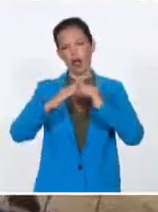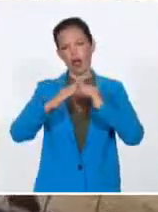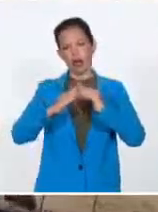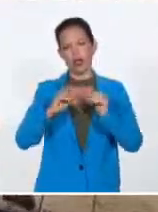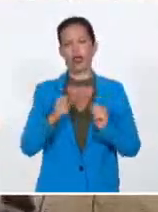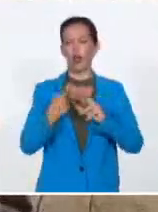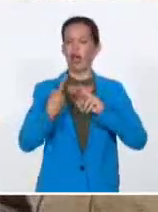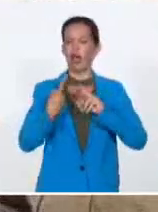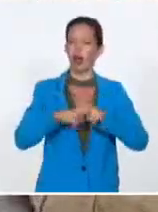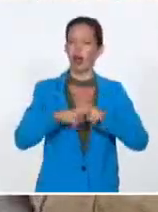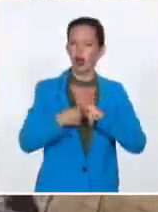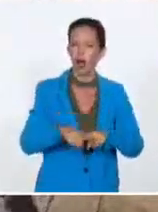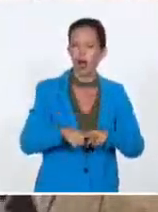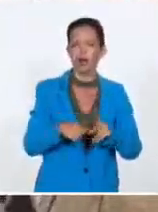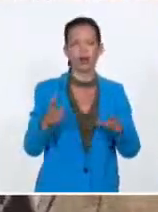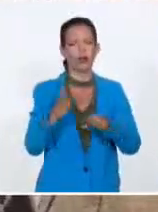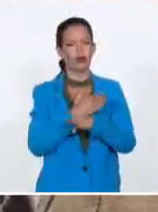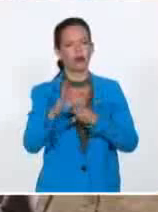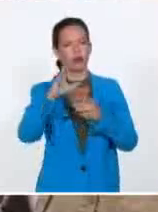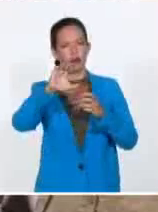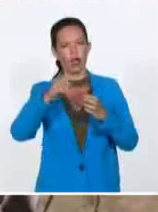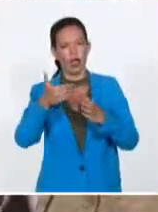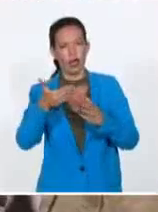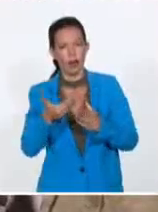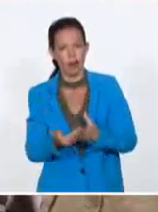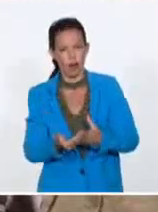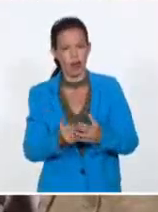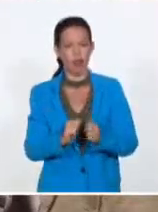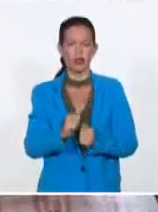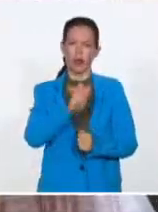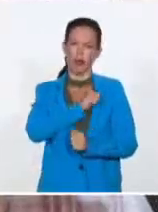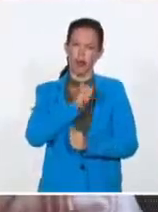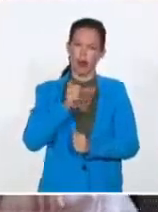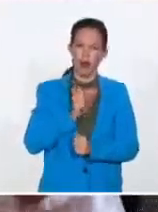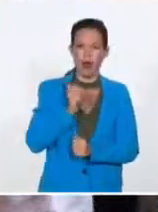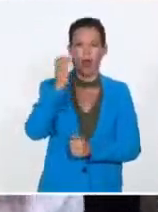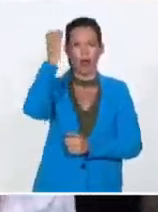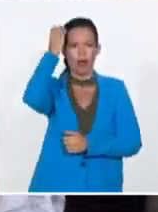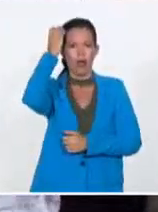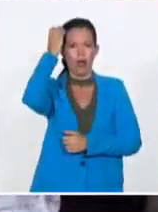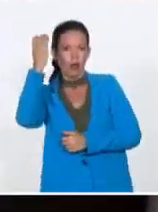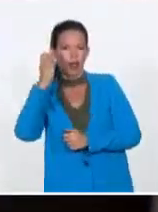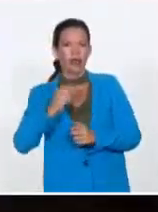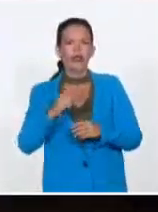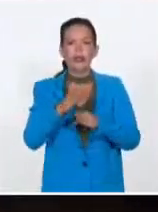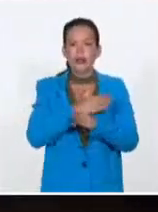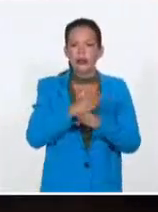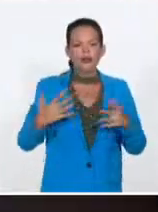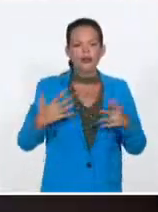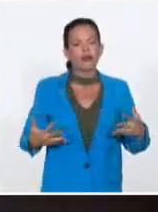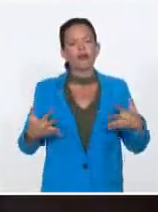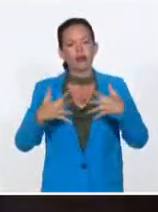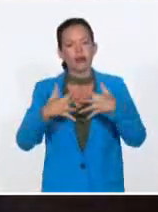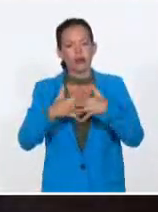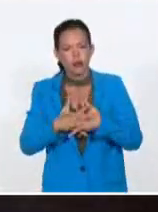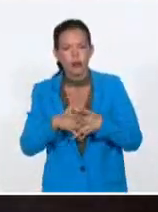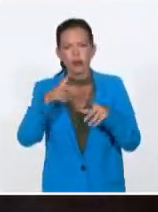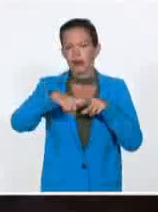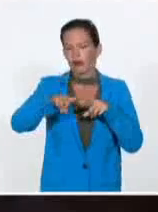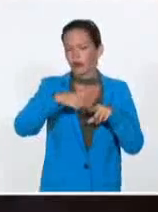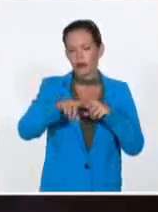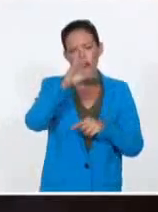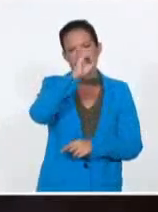de viales, una MIPYME SEDECON, la VPC Yamagua y otros organismos